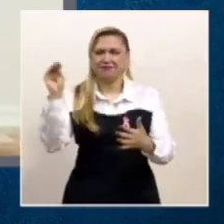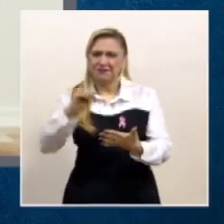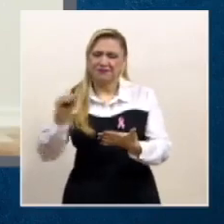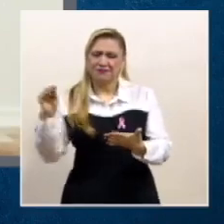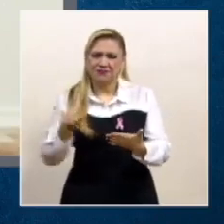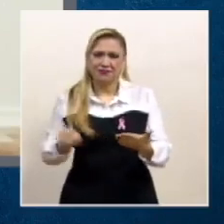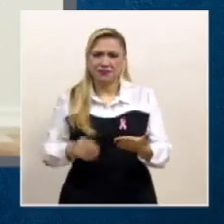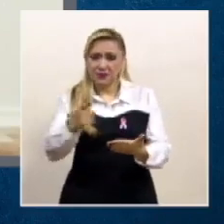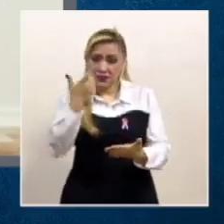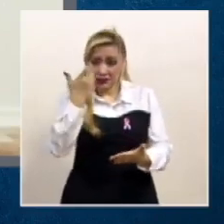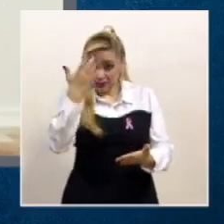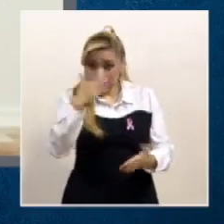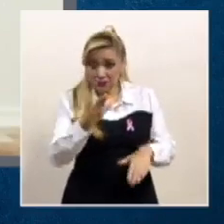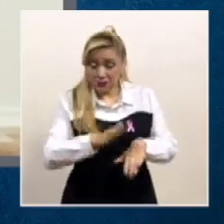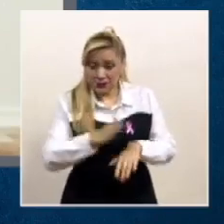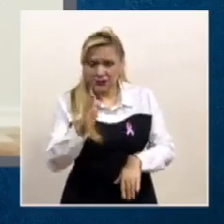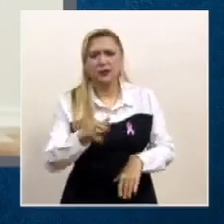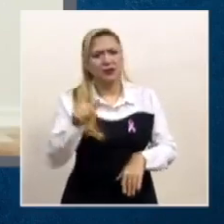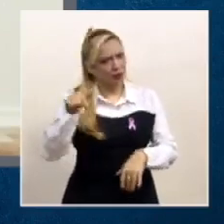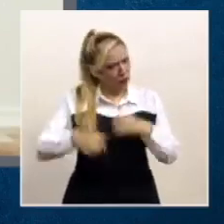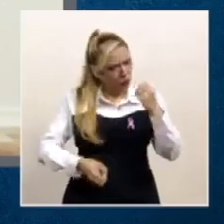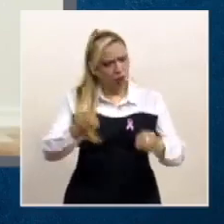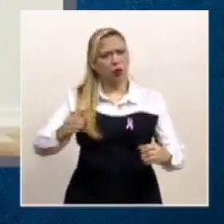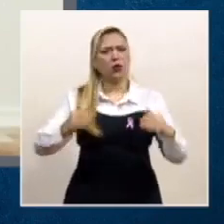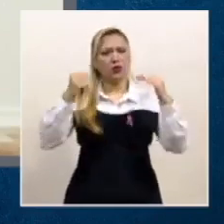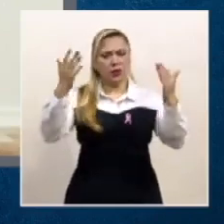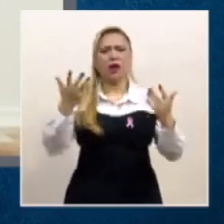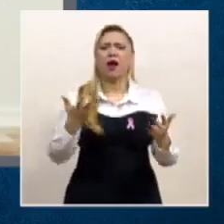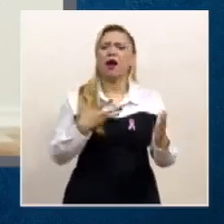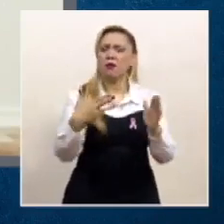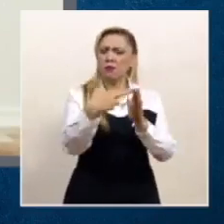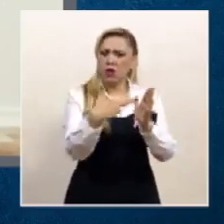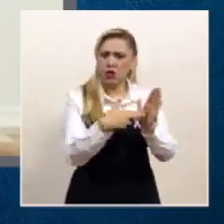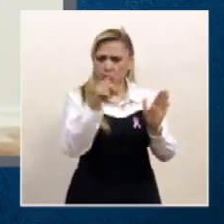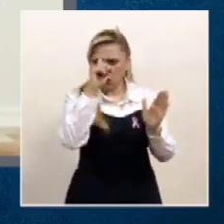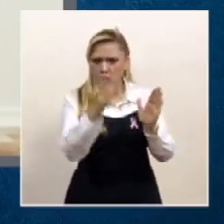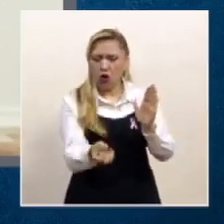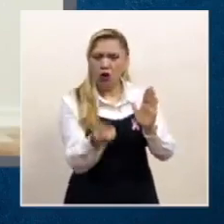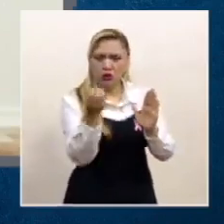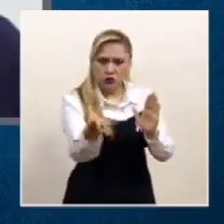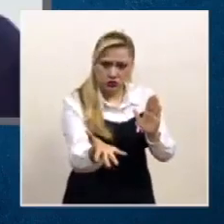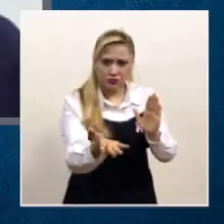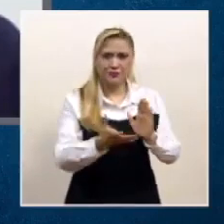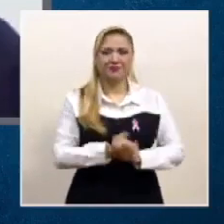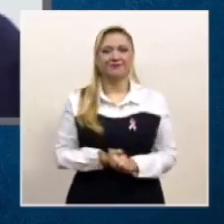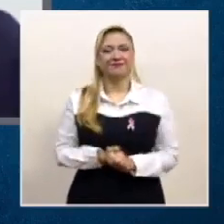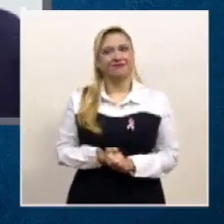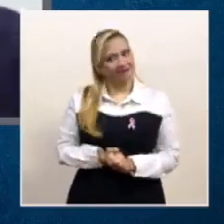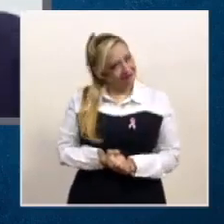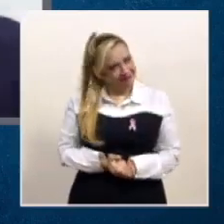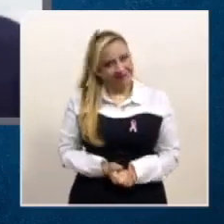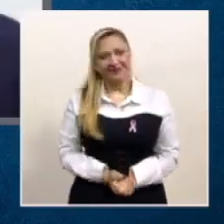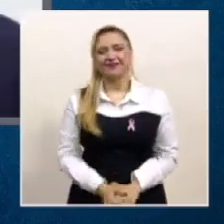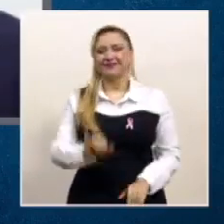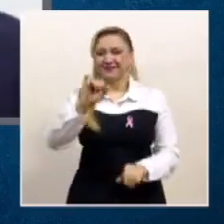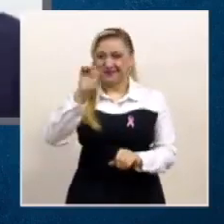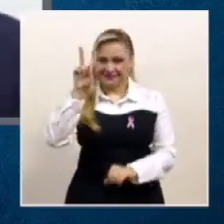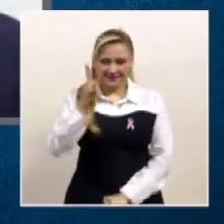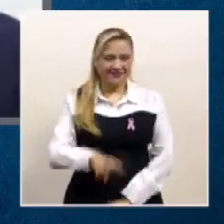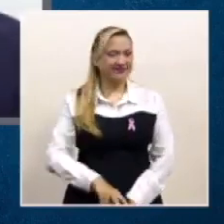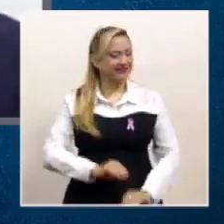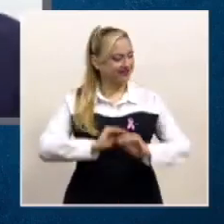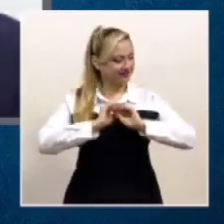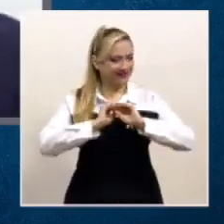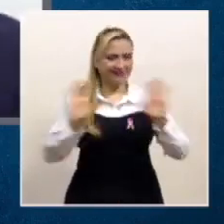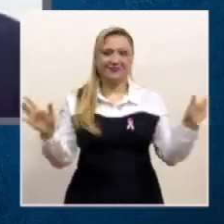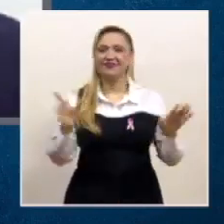consultar más al respecto, la Corte también ha emitido protocolos importantes en la materia. Sin duda, los protocolos,